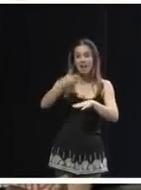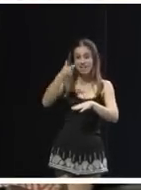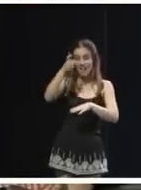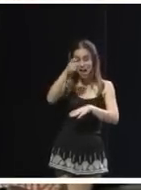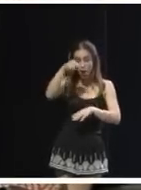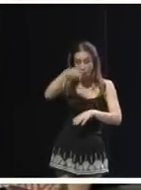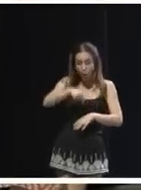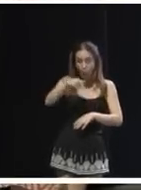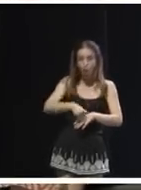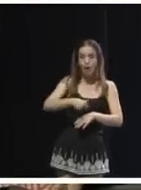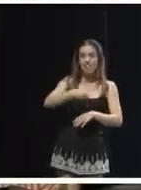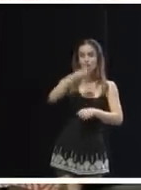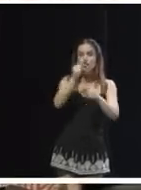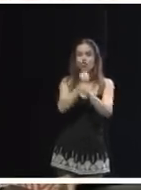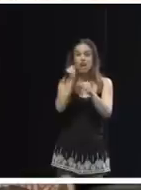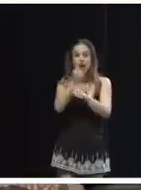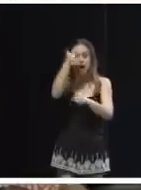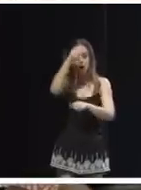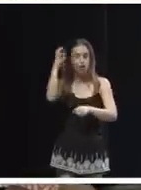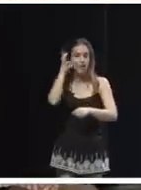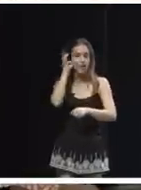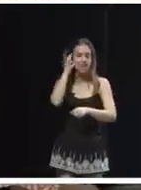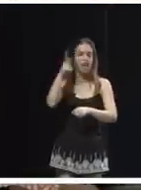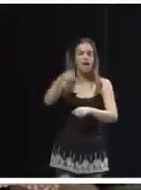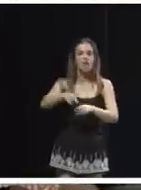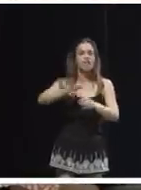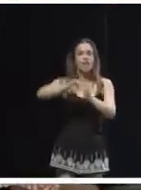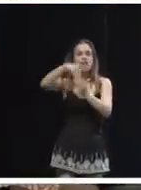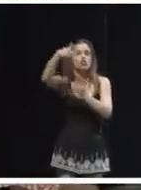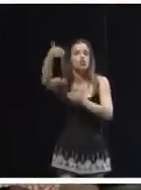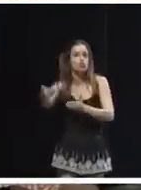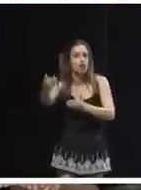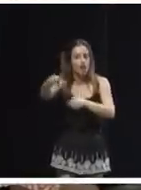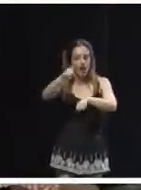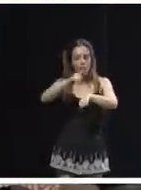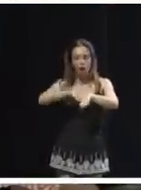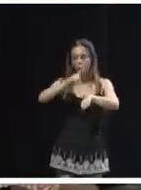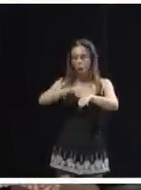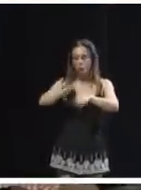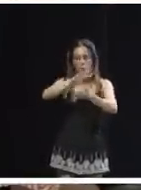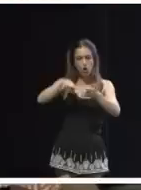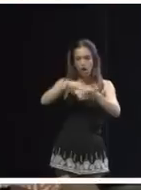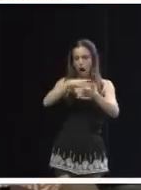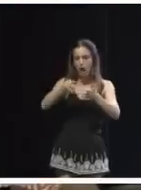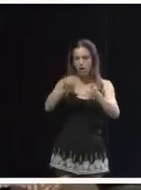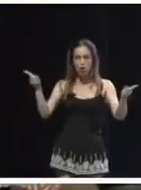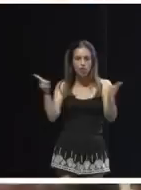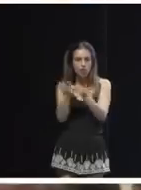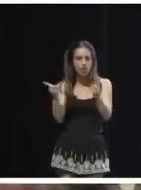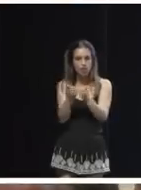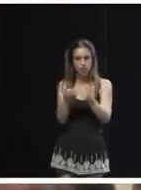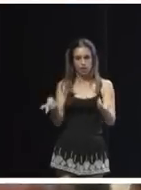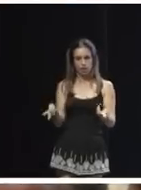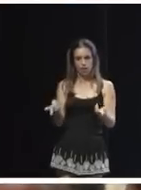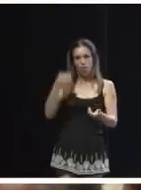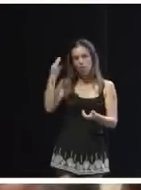trabajar al exterior, en el interior o en condiciones imposibles. Pero mirad,